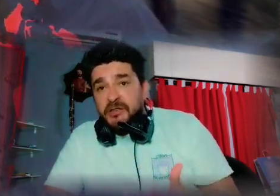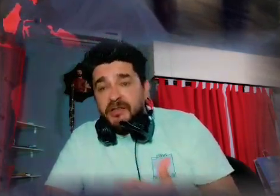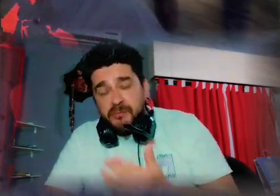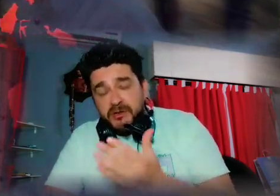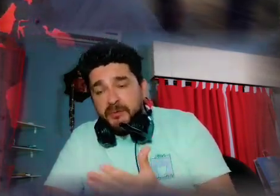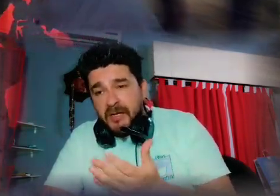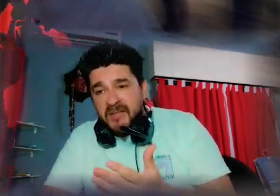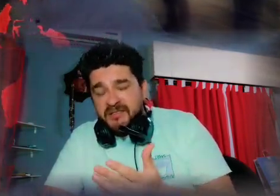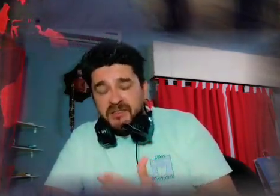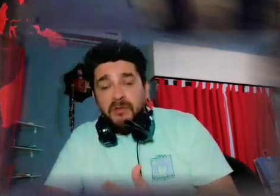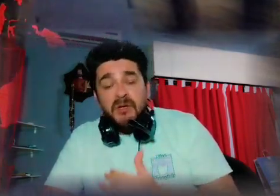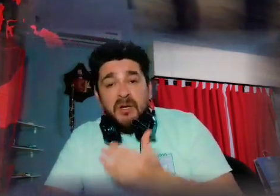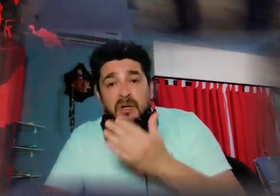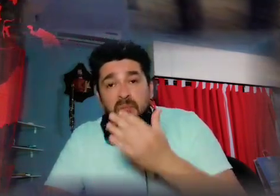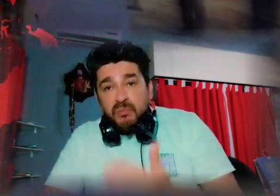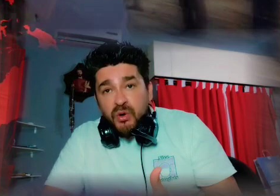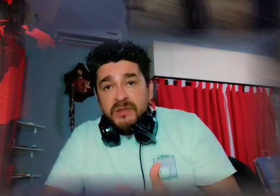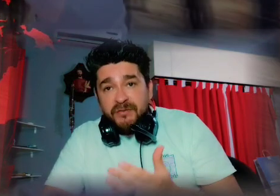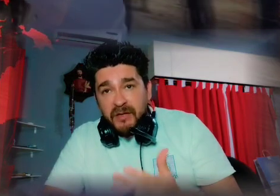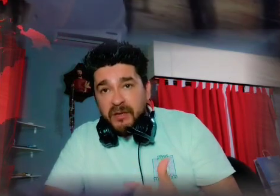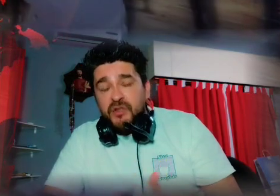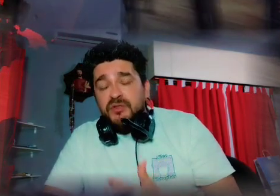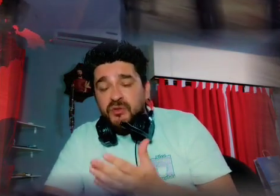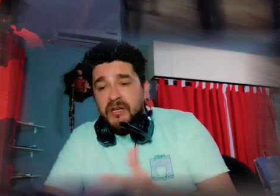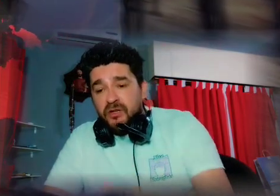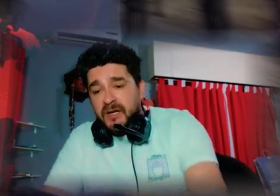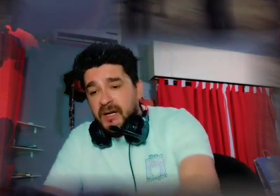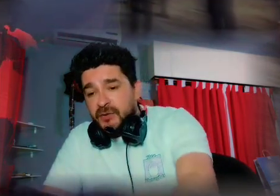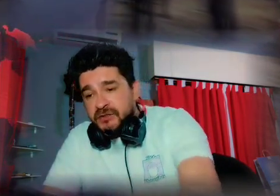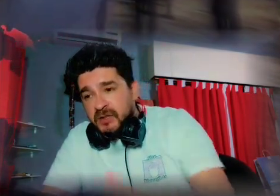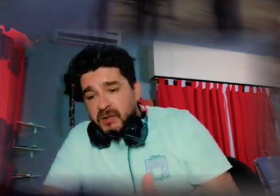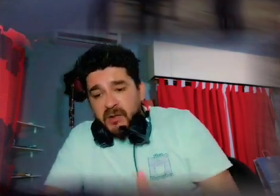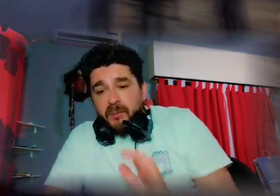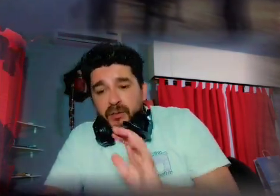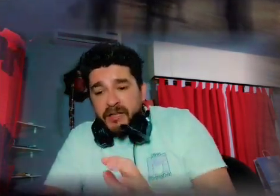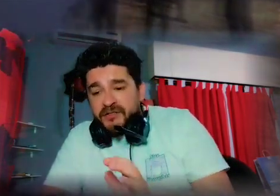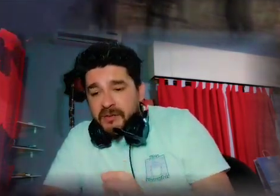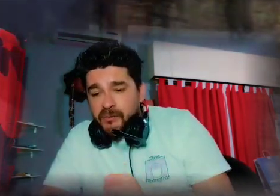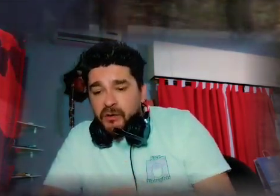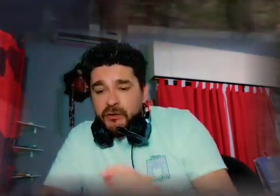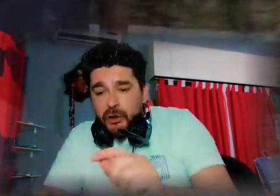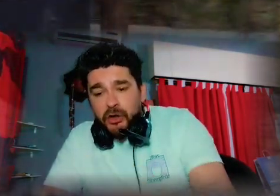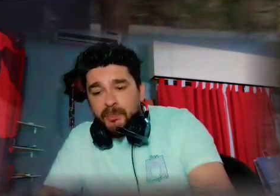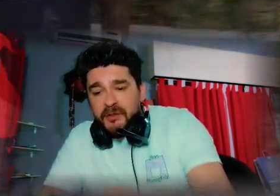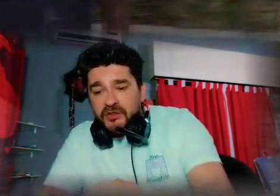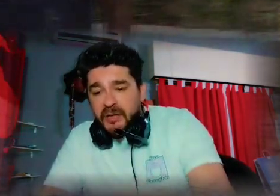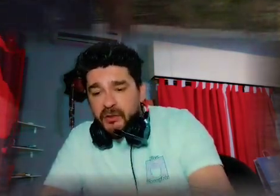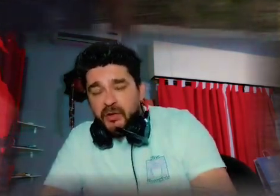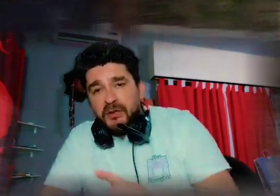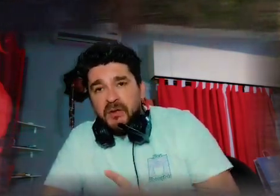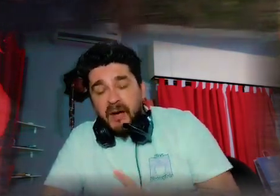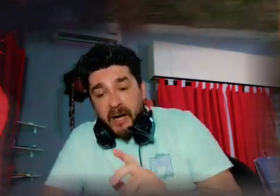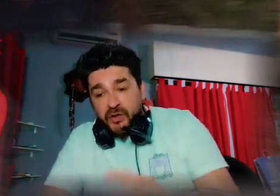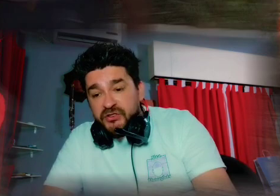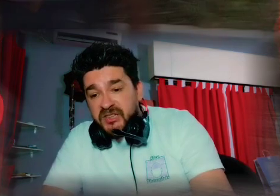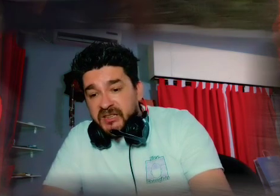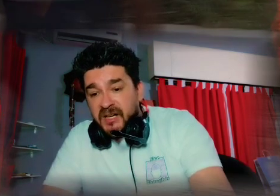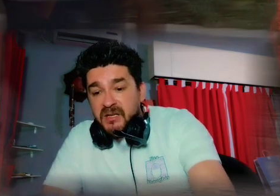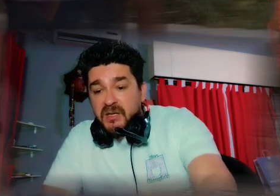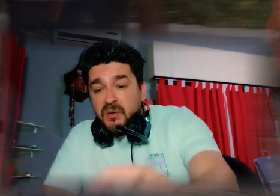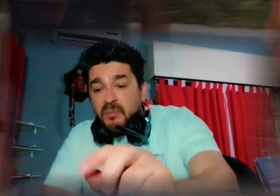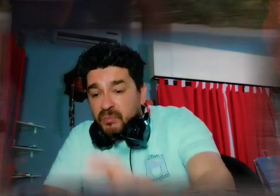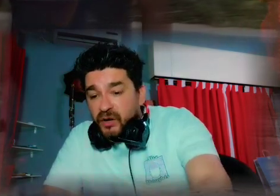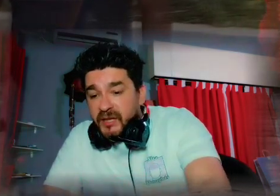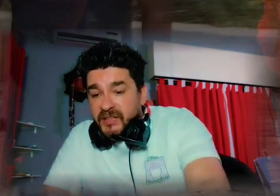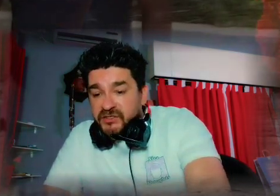muchos argentinos al mismo tiempo también se sintieron muy defraudados y muy enojados. Por eso mismo, cuando López Obrador